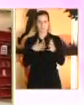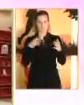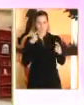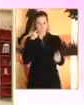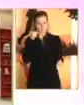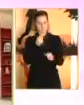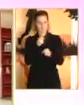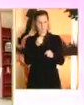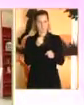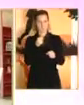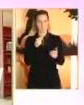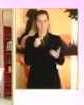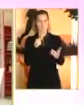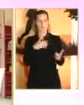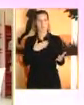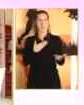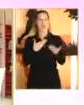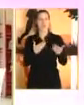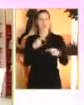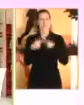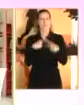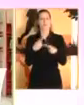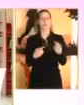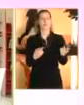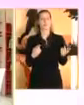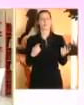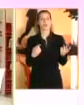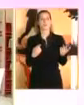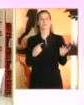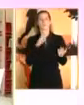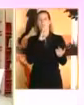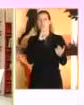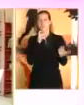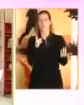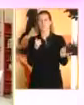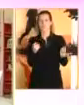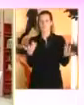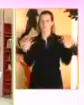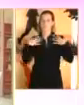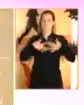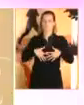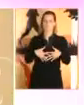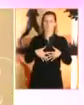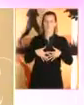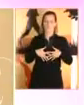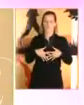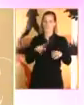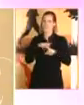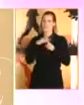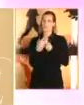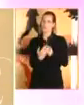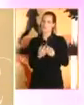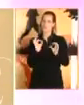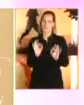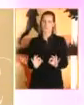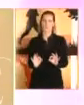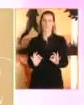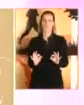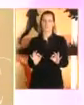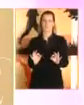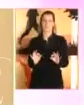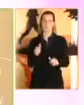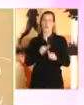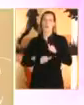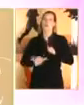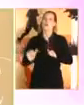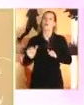al niño, que ayuden a la familia, pues a lo mejor lo más importante es asumir lo que tenemos, y a partir de ahí empezar a trabajar para que el niño esté en